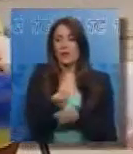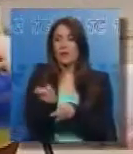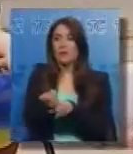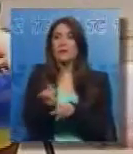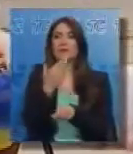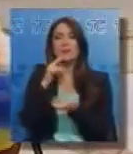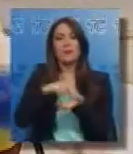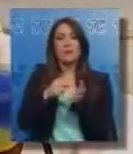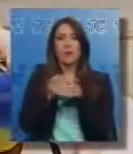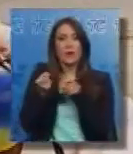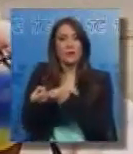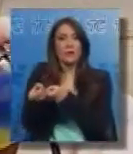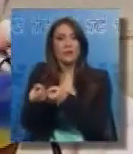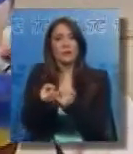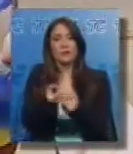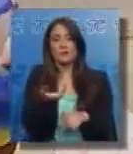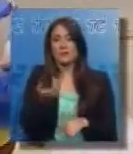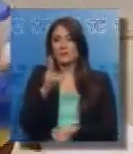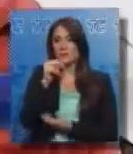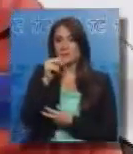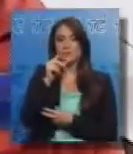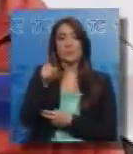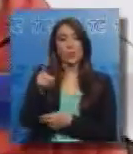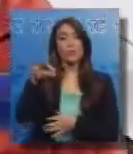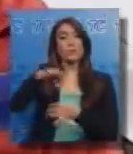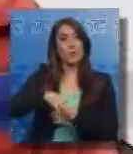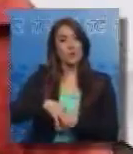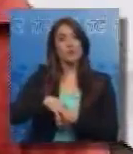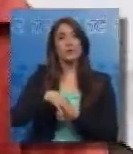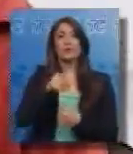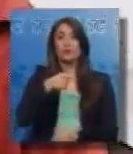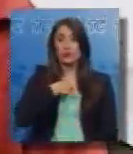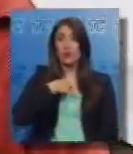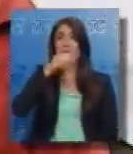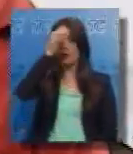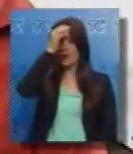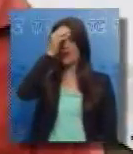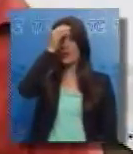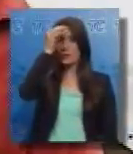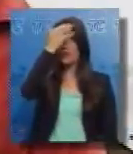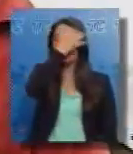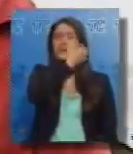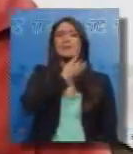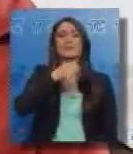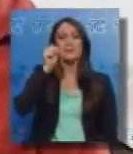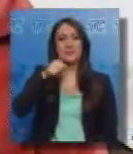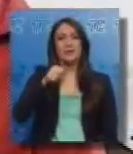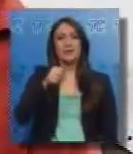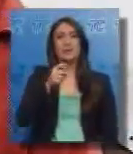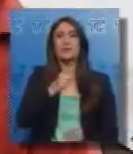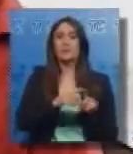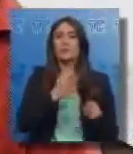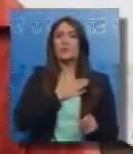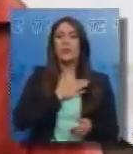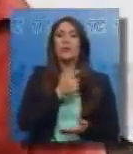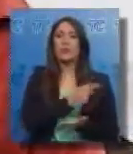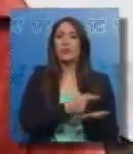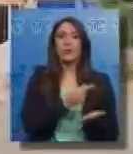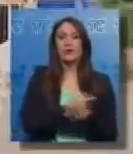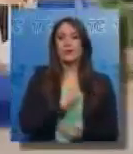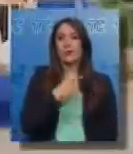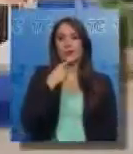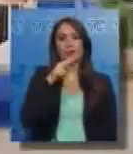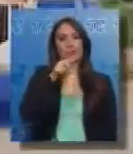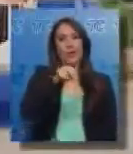son terrenos manabitas y ustedes tienen que votar por Manabí. Fe católica de nosotros que somos tendencia guayacense, rechazamos esa